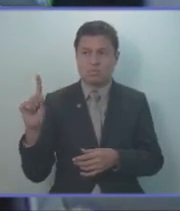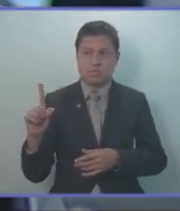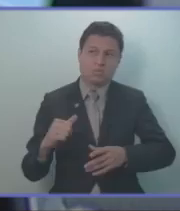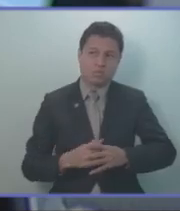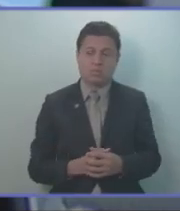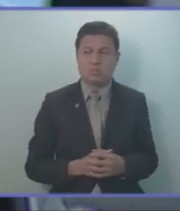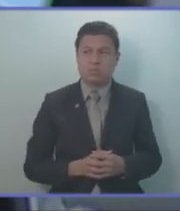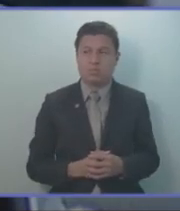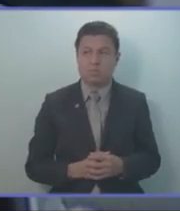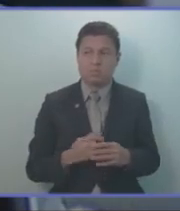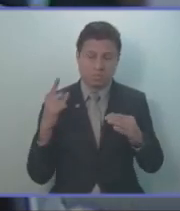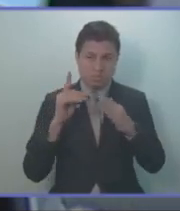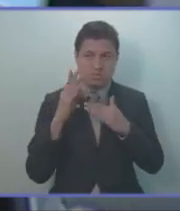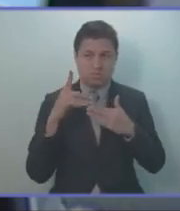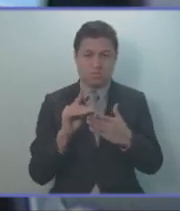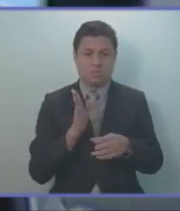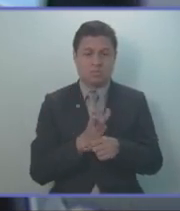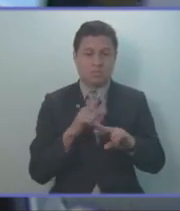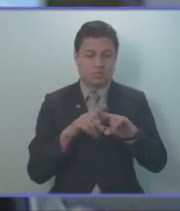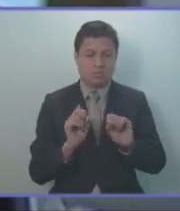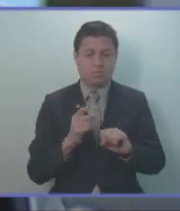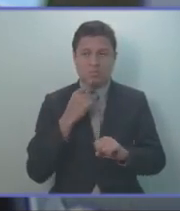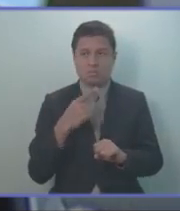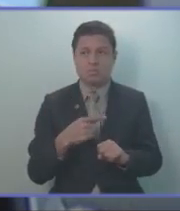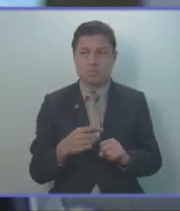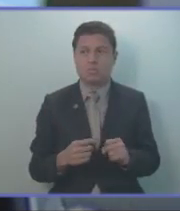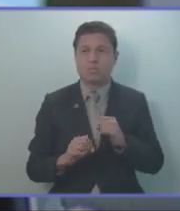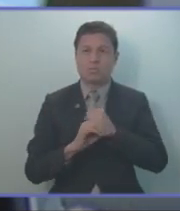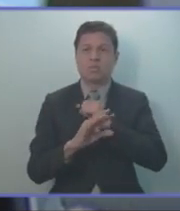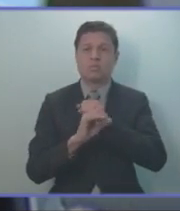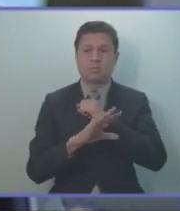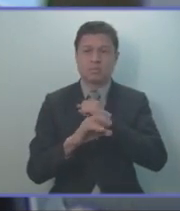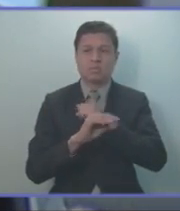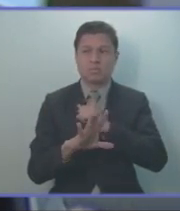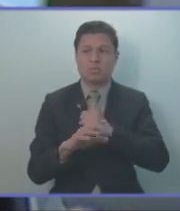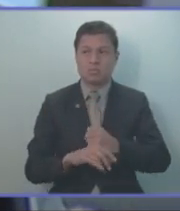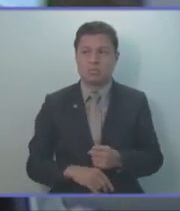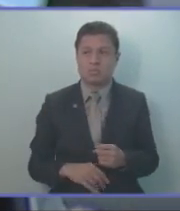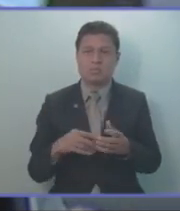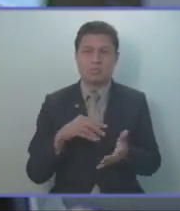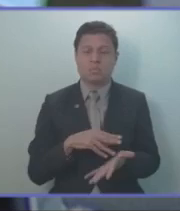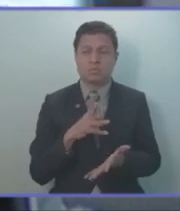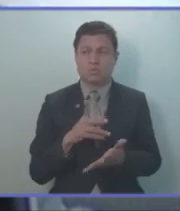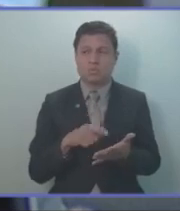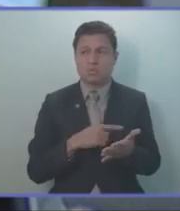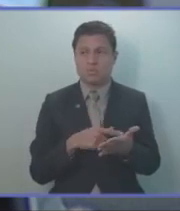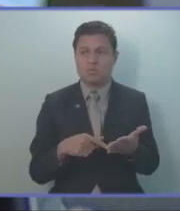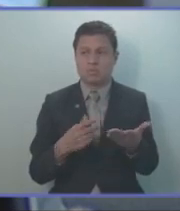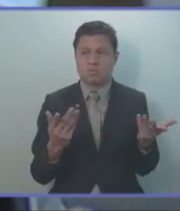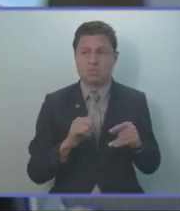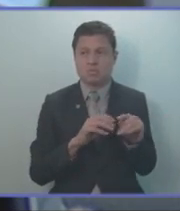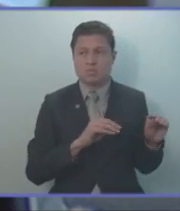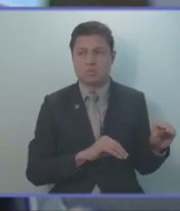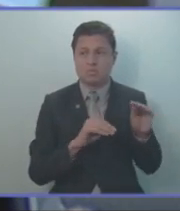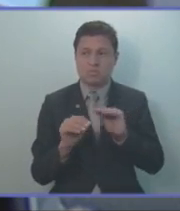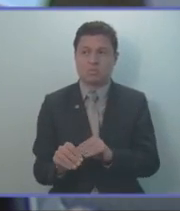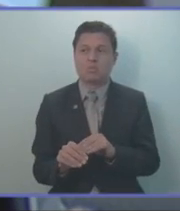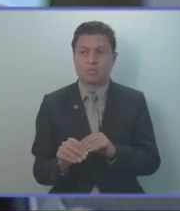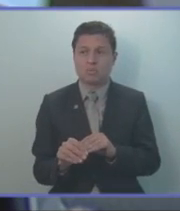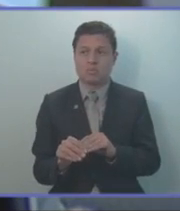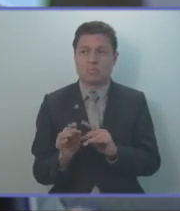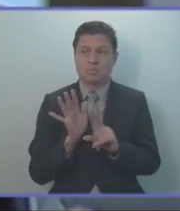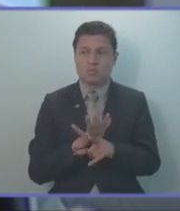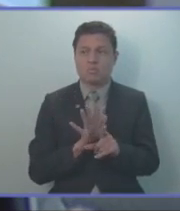139-7-2015-1, moción de diputados de Arena en el sentido se emita pronunciamiento público condenando las acciones de